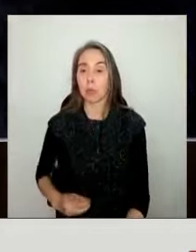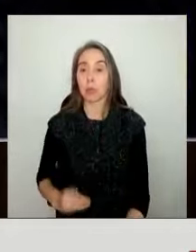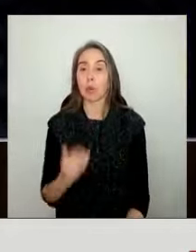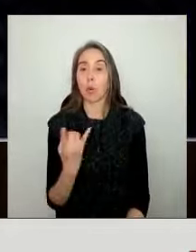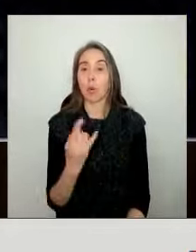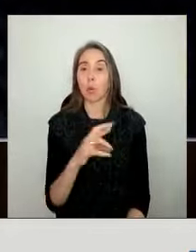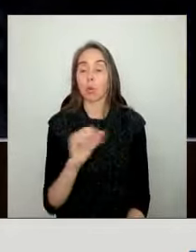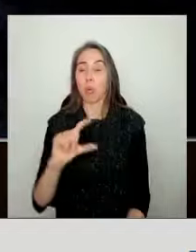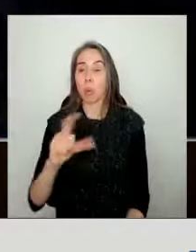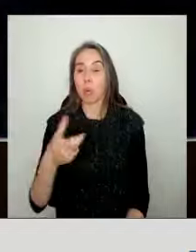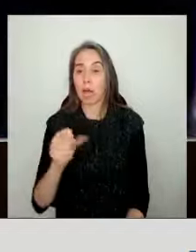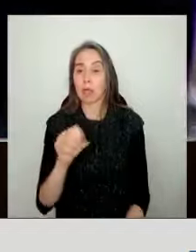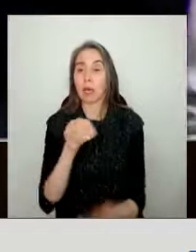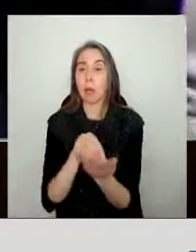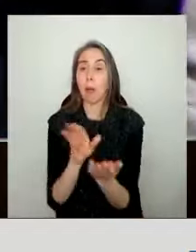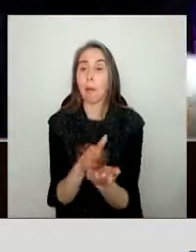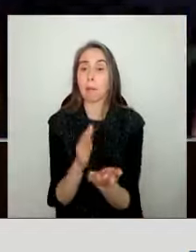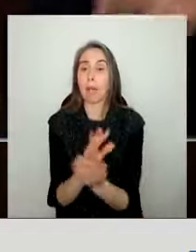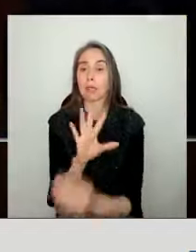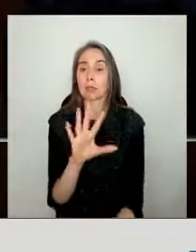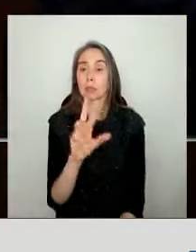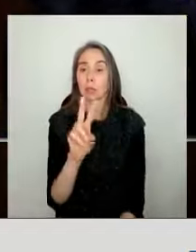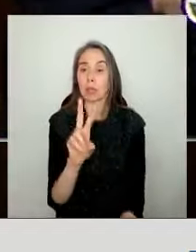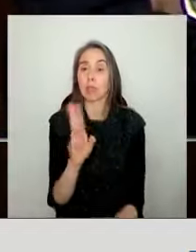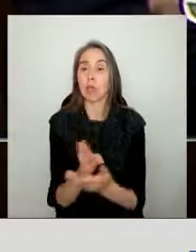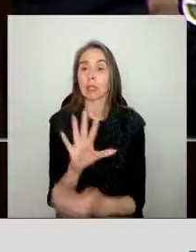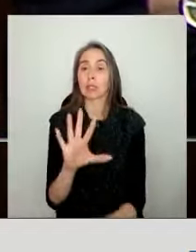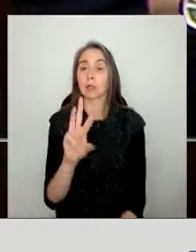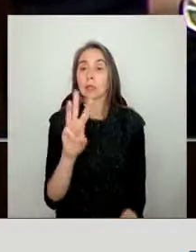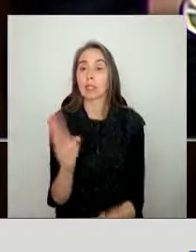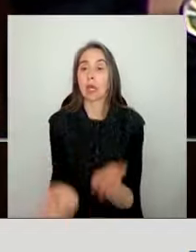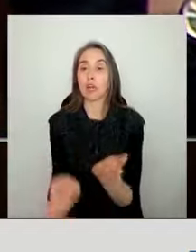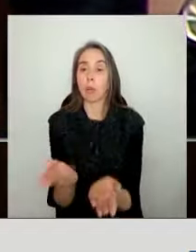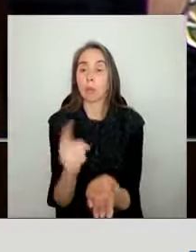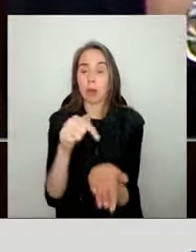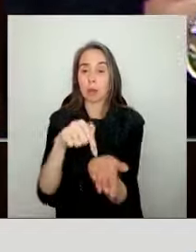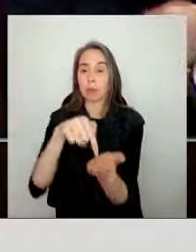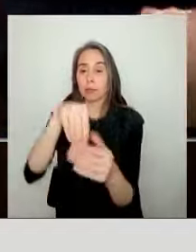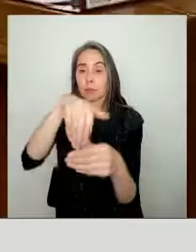y que consta en las páginas 52 a 53 del Comparado en